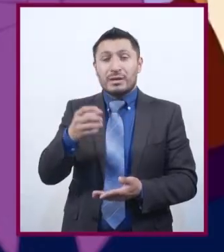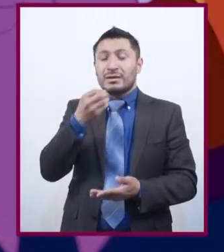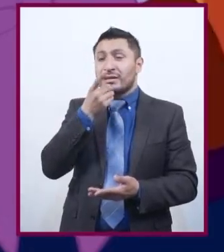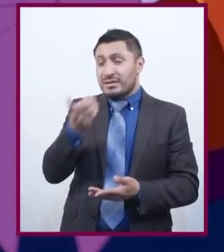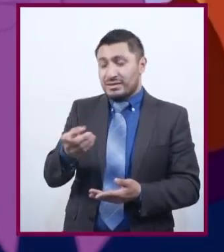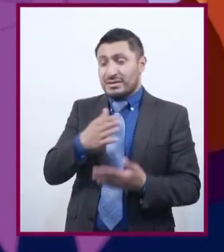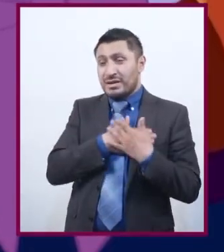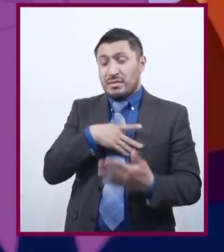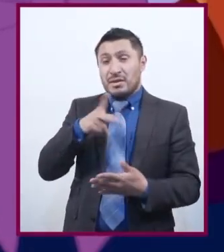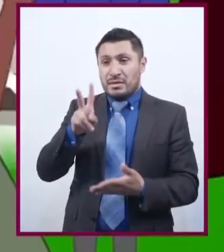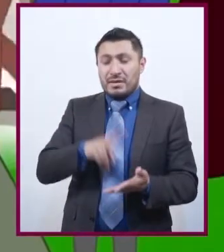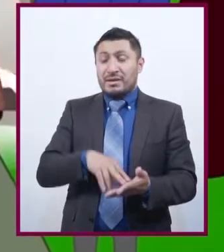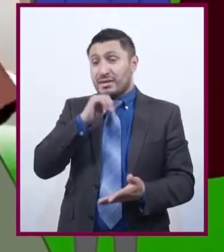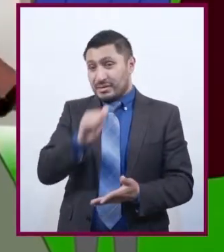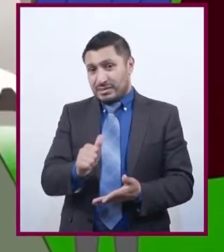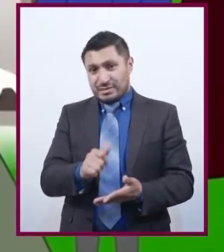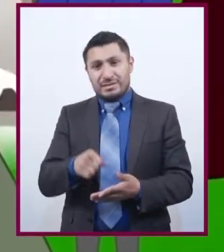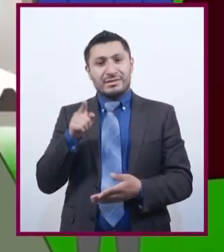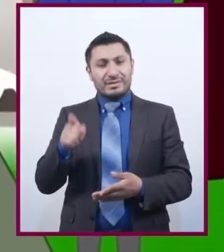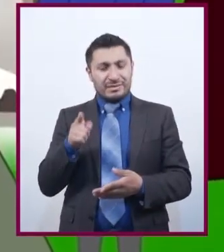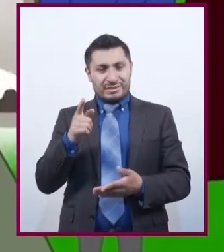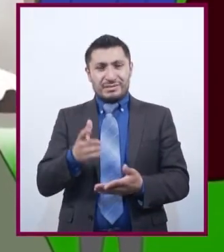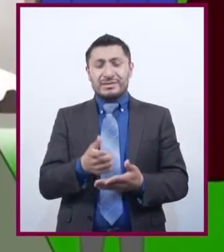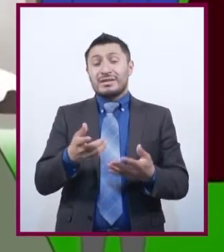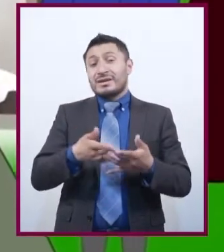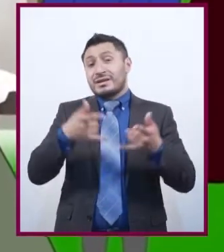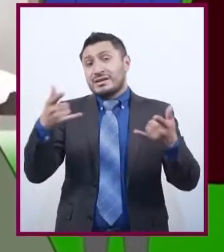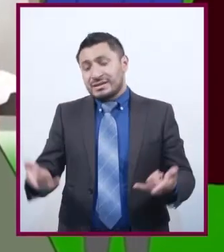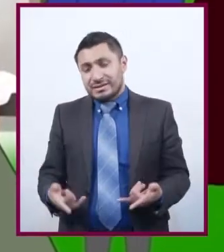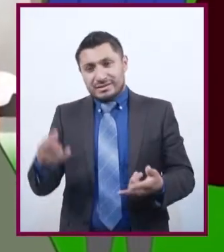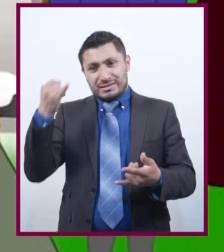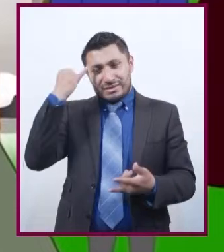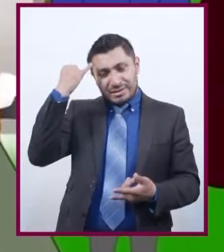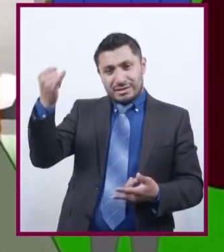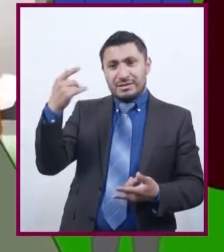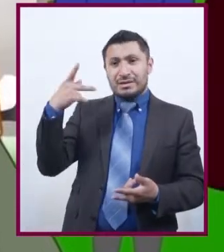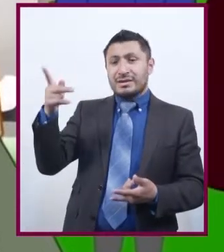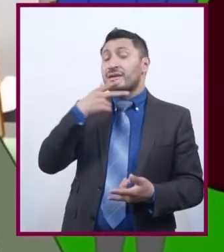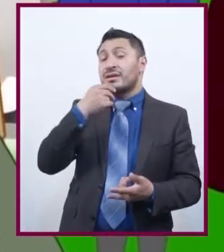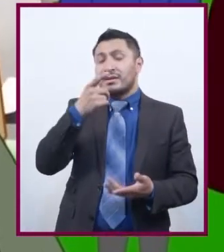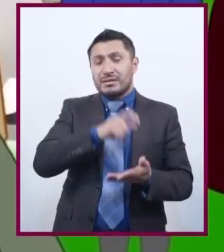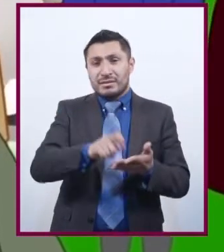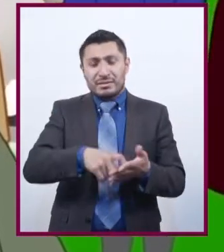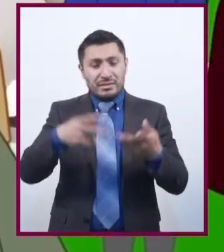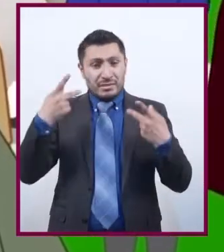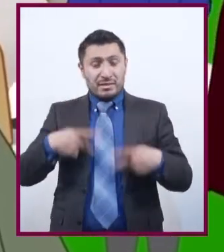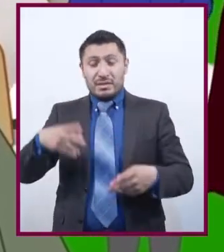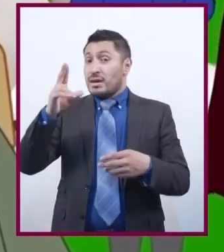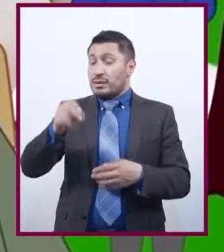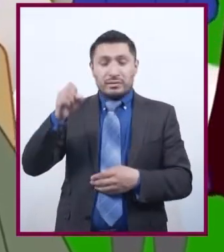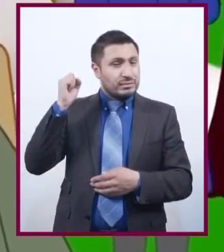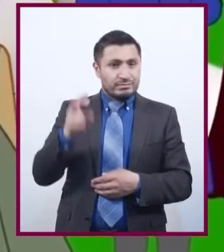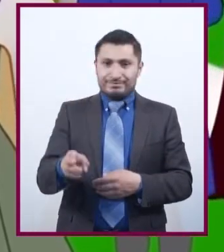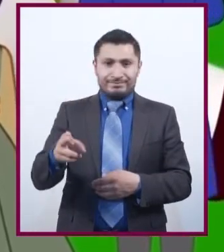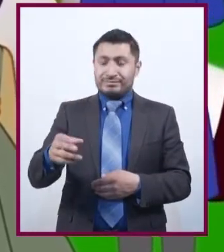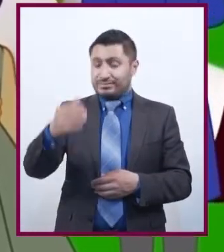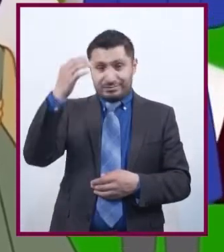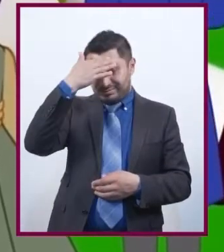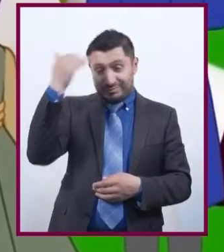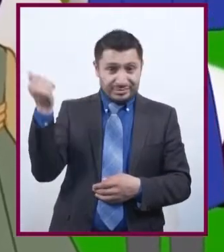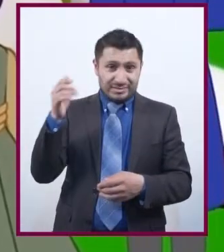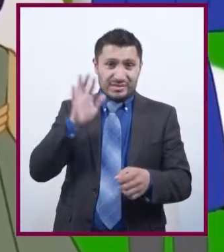del Ade aunque le decía que la amaba ello da cuenta de la idea de Wild de que las personas menos afortunadas